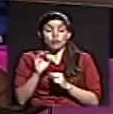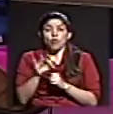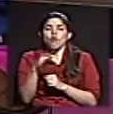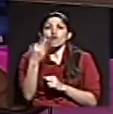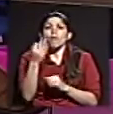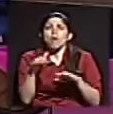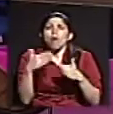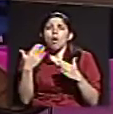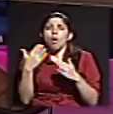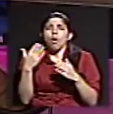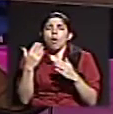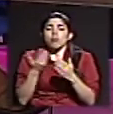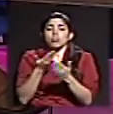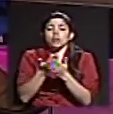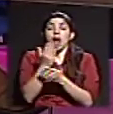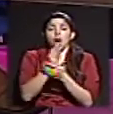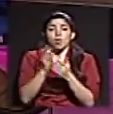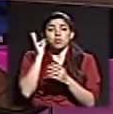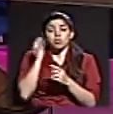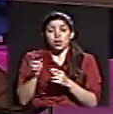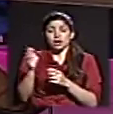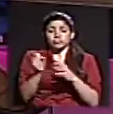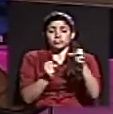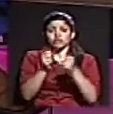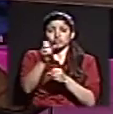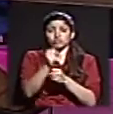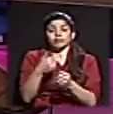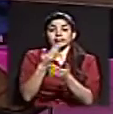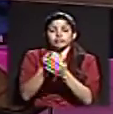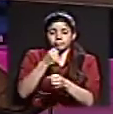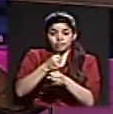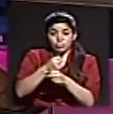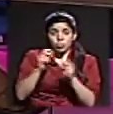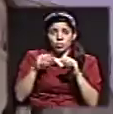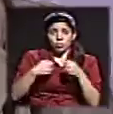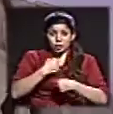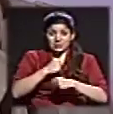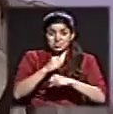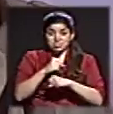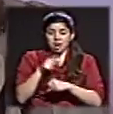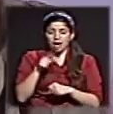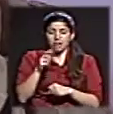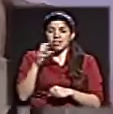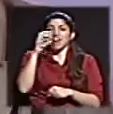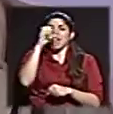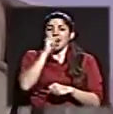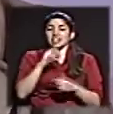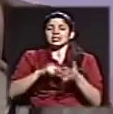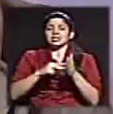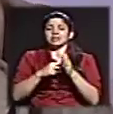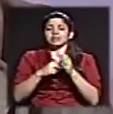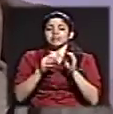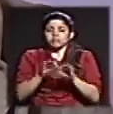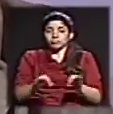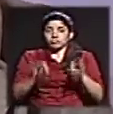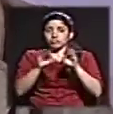manera como llegan algunas mujeres a las municipalidades hace que el